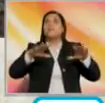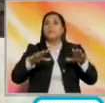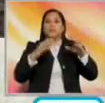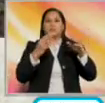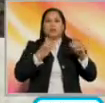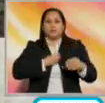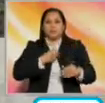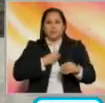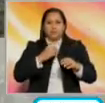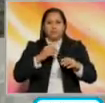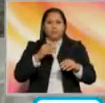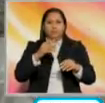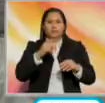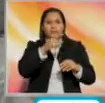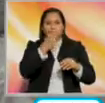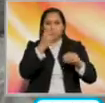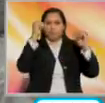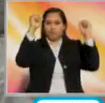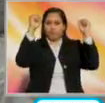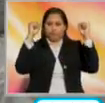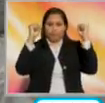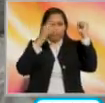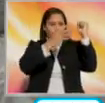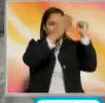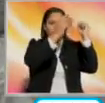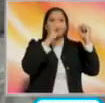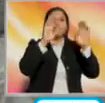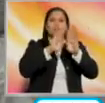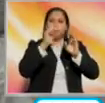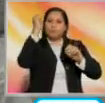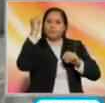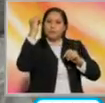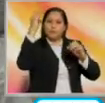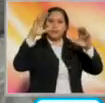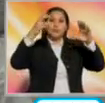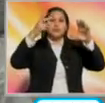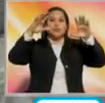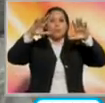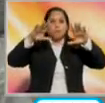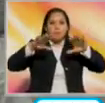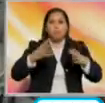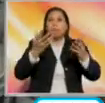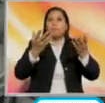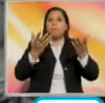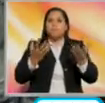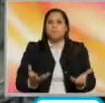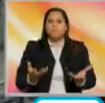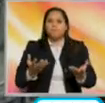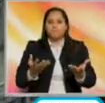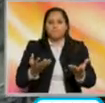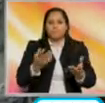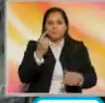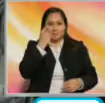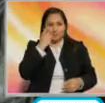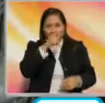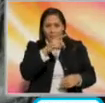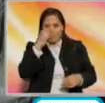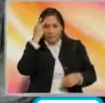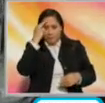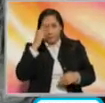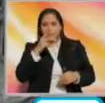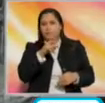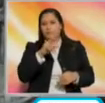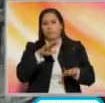pantalla. Esos son los cimientos de Bellas Artes. Ok. Eso es lo que se hundió. Sí. Entonces, bueno, estamos viendo Bellas Artes terminado,